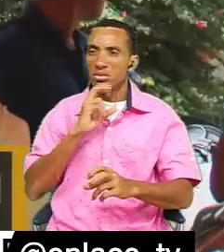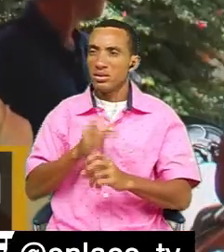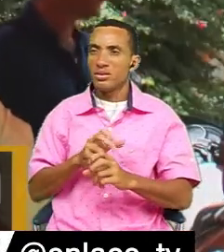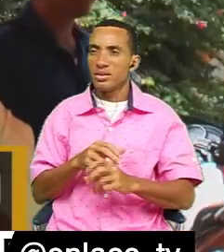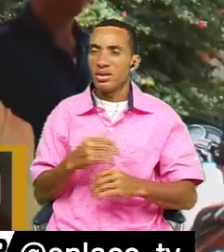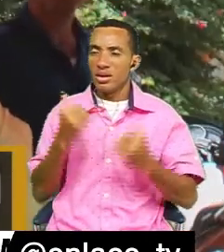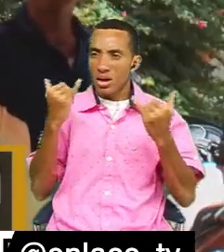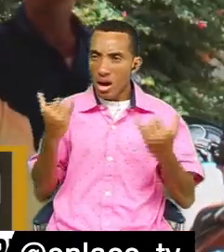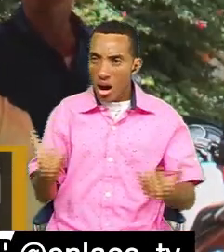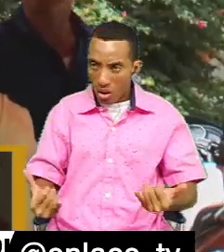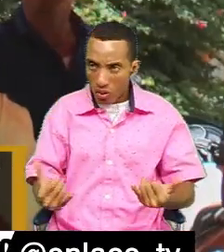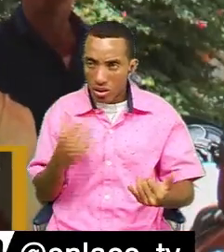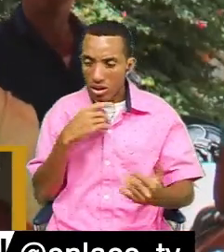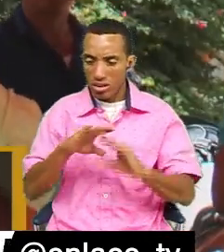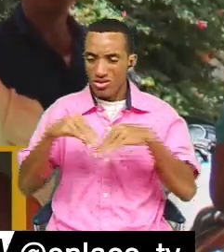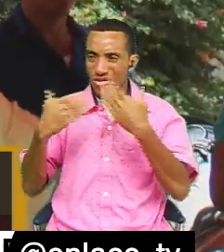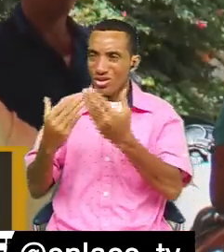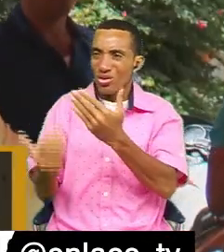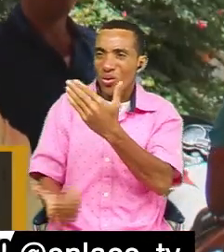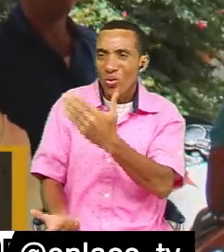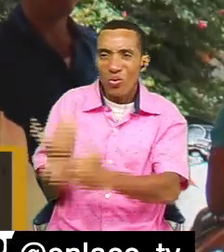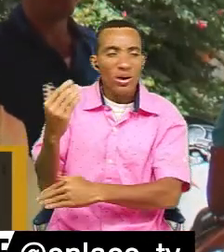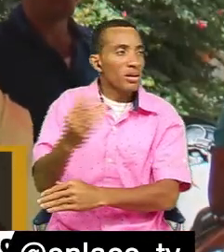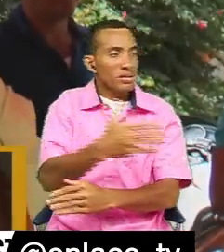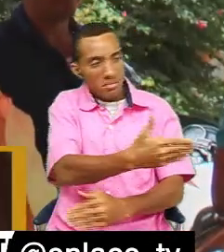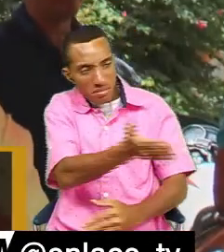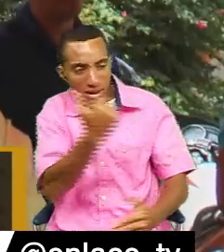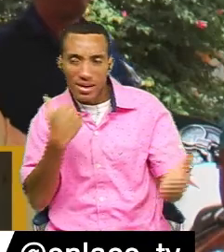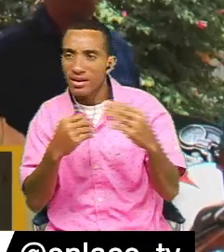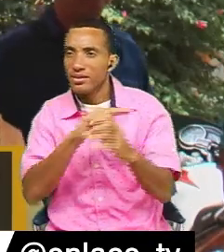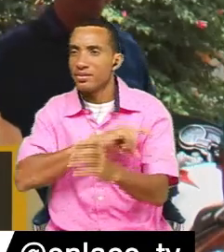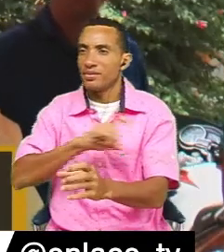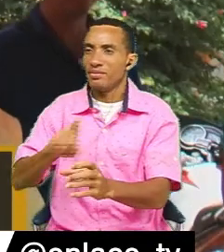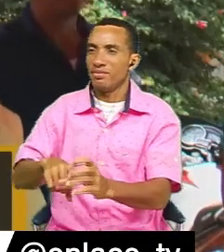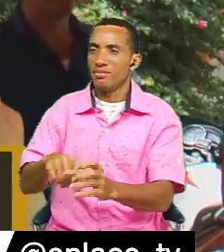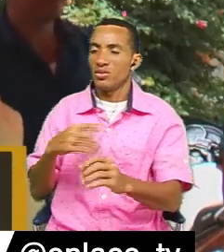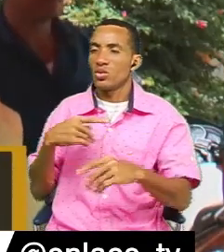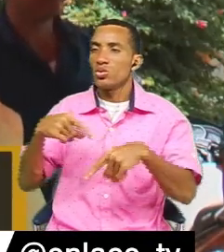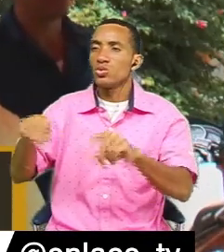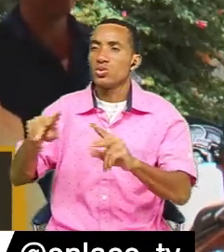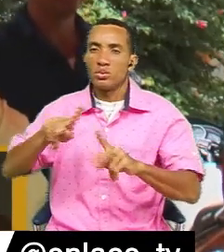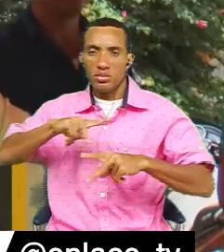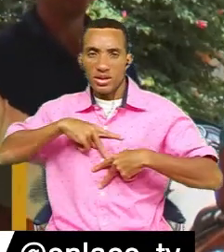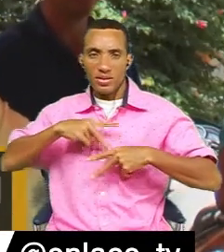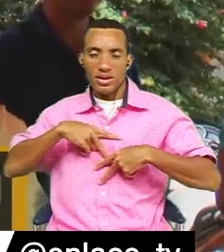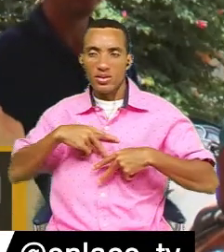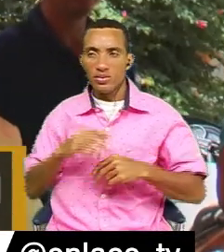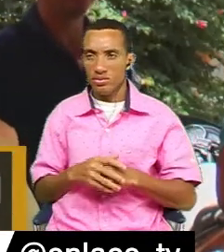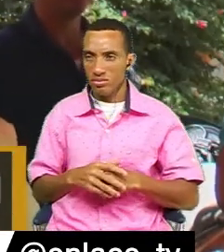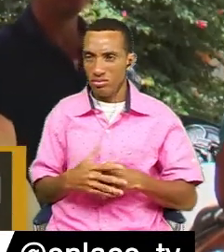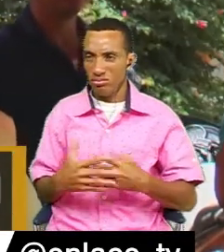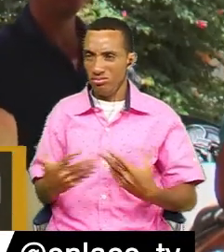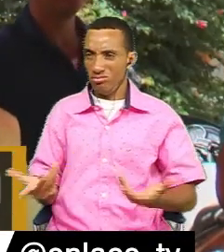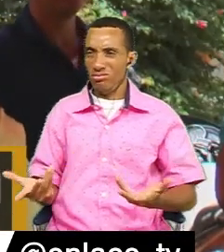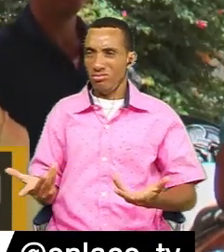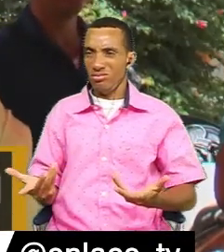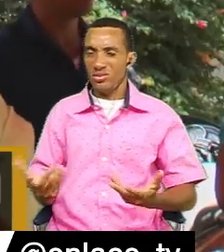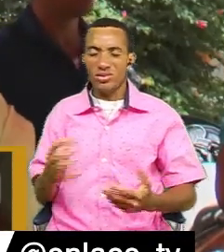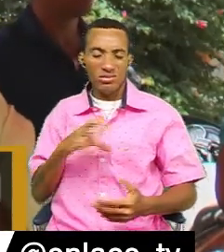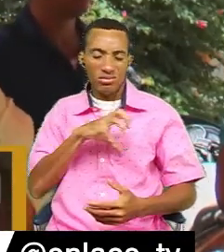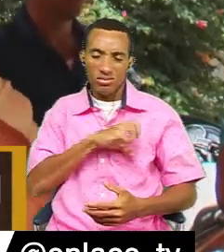extrañeza por qué están aprobando un mega colegio de carácter privado. Entonces, de verdad que me siento dolido.